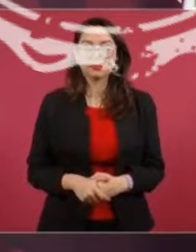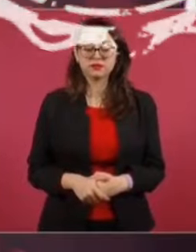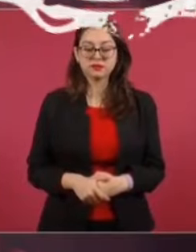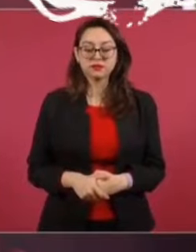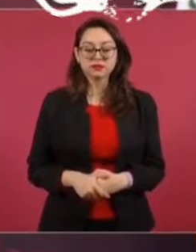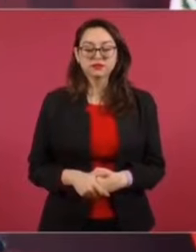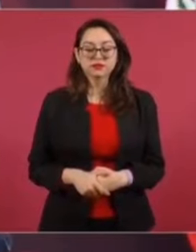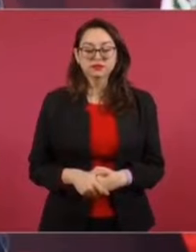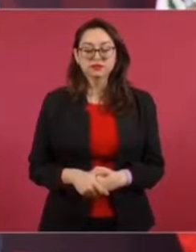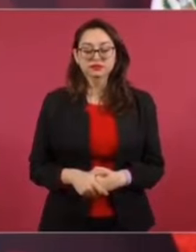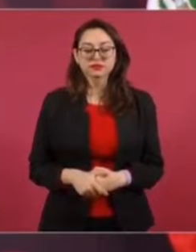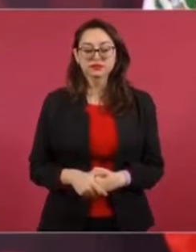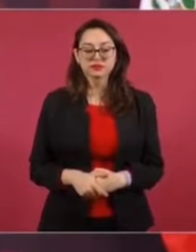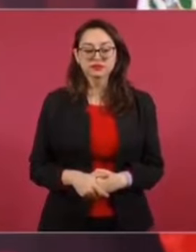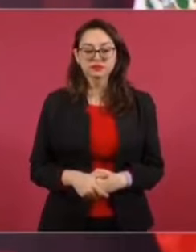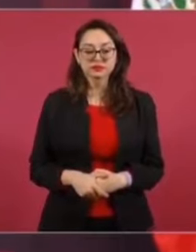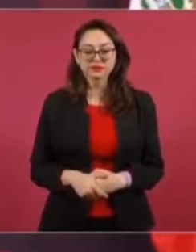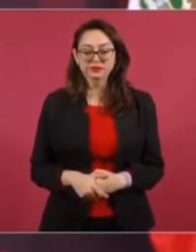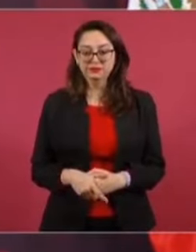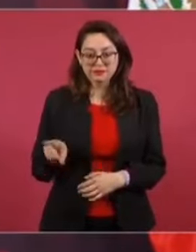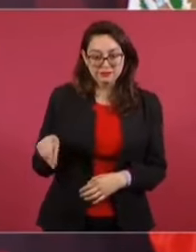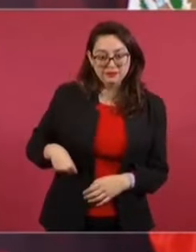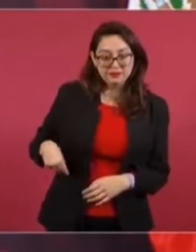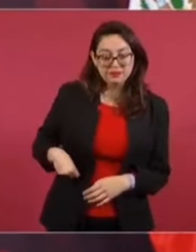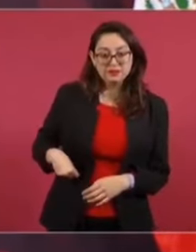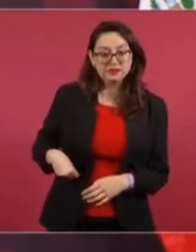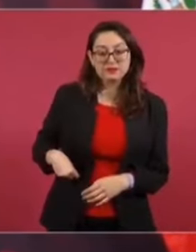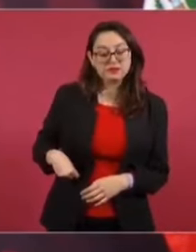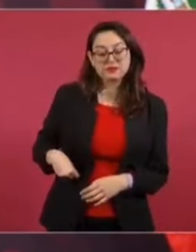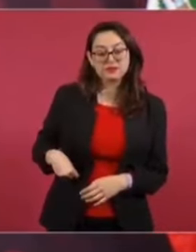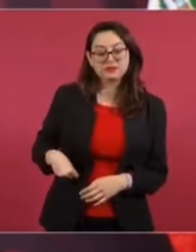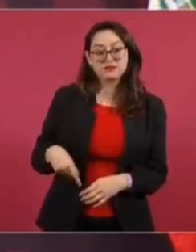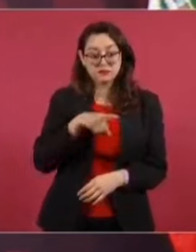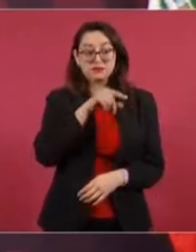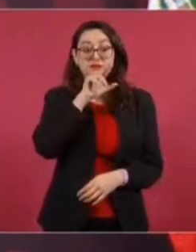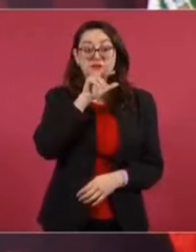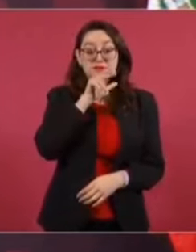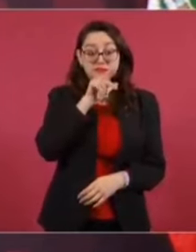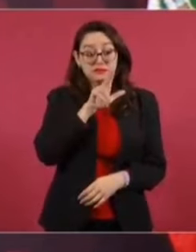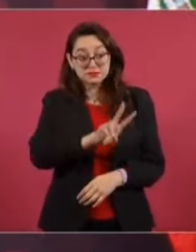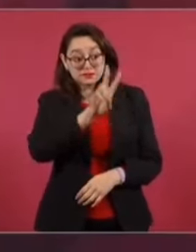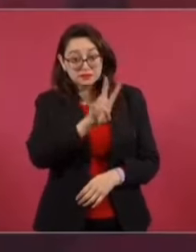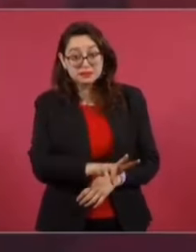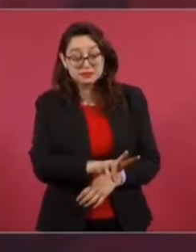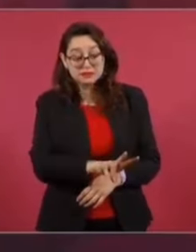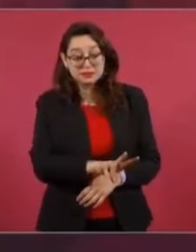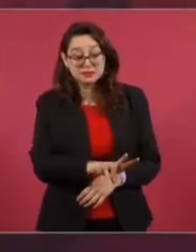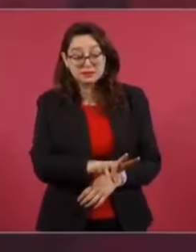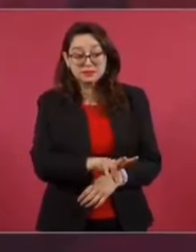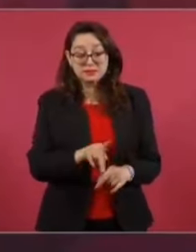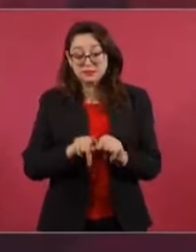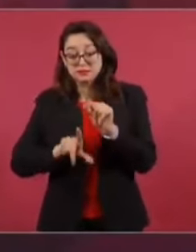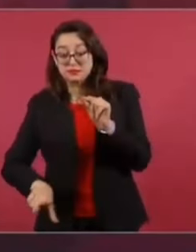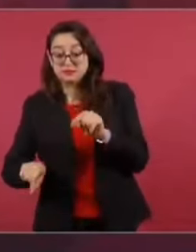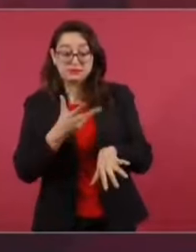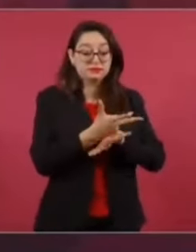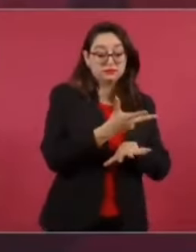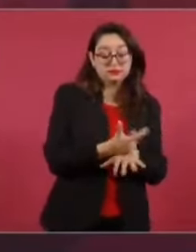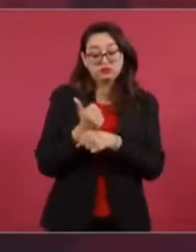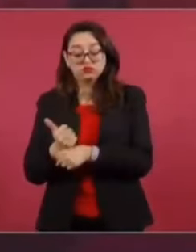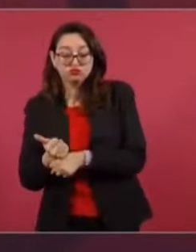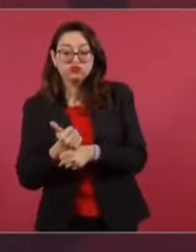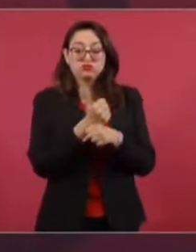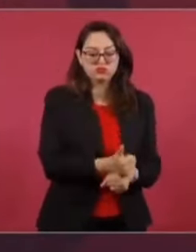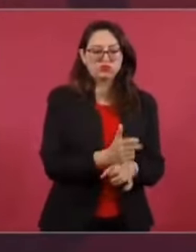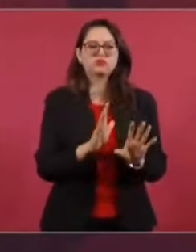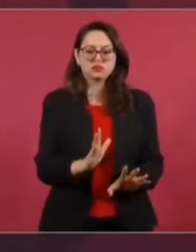¿Por qué no? Si realmente tienen preocupación por los problemas que nos afectan a ambos países. En el